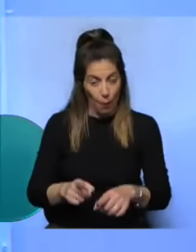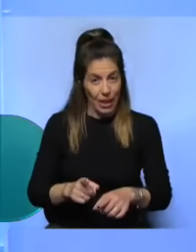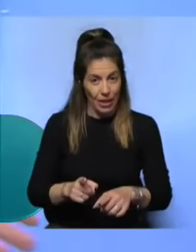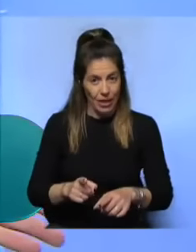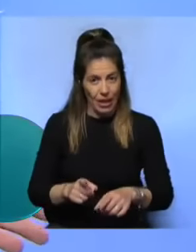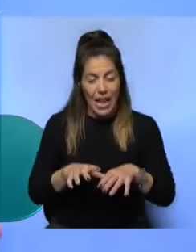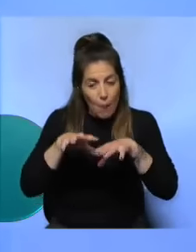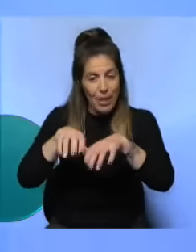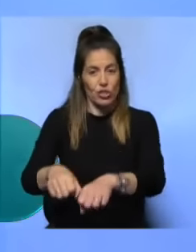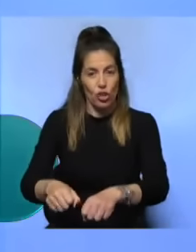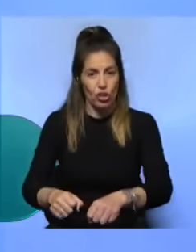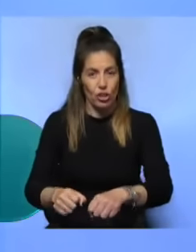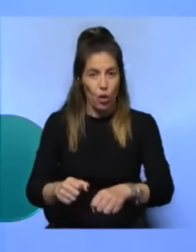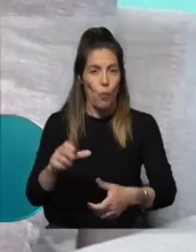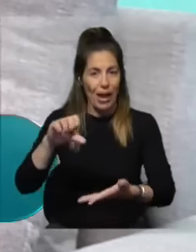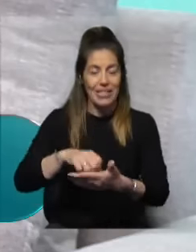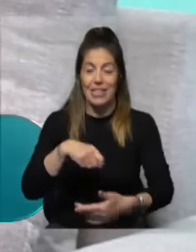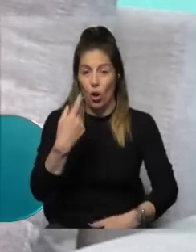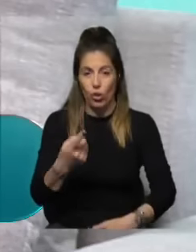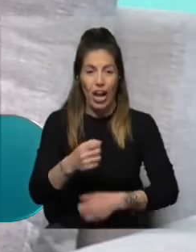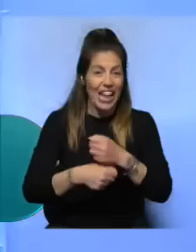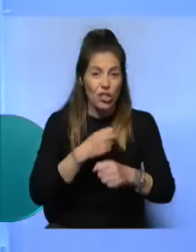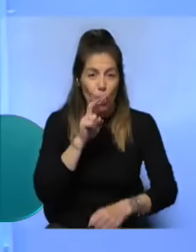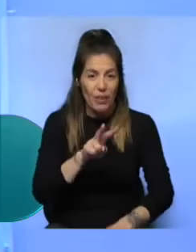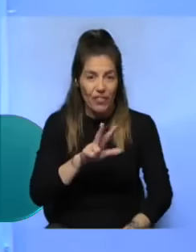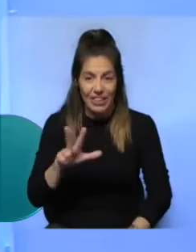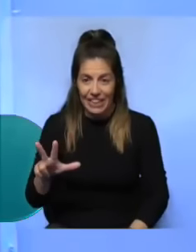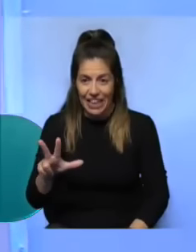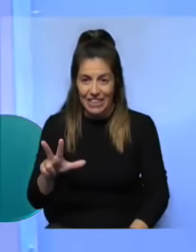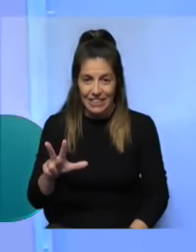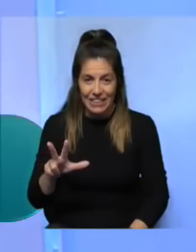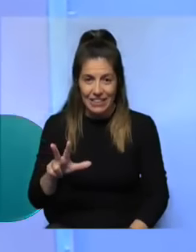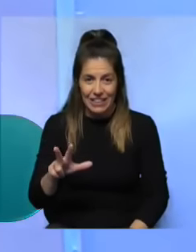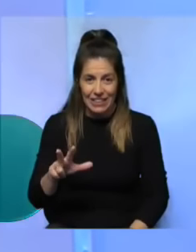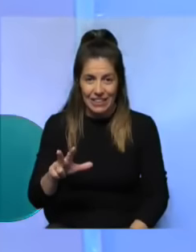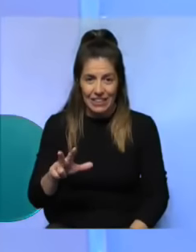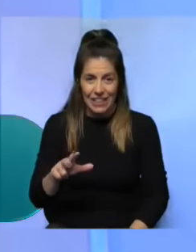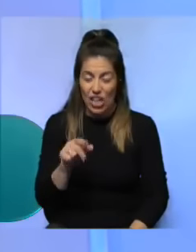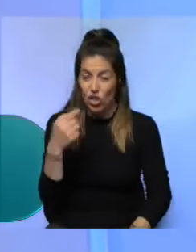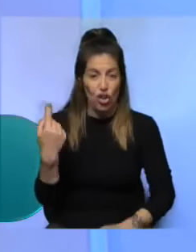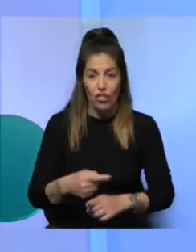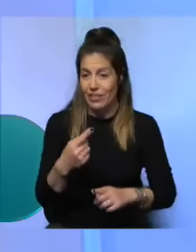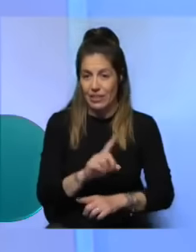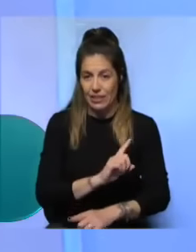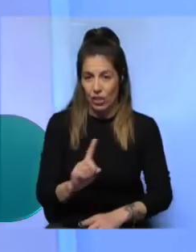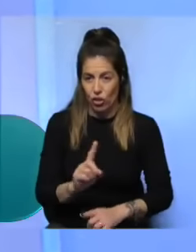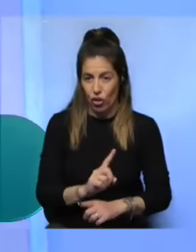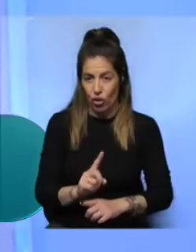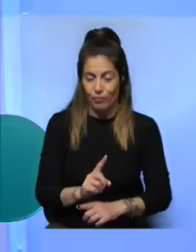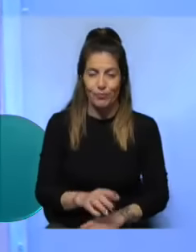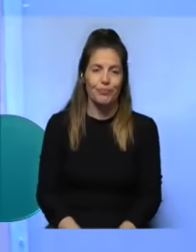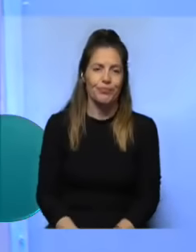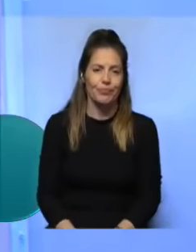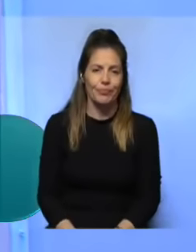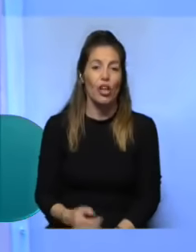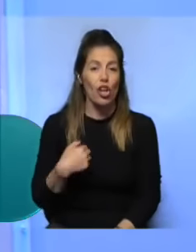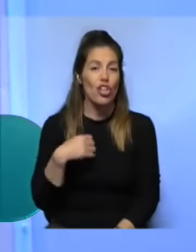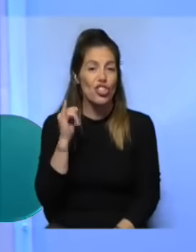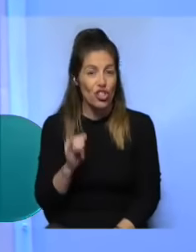me parece que no puede existir. 2023, ¿no? 2023. De ningún lado. Sí, sí. De ningún lado. En fin, yo